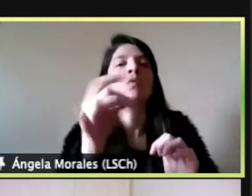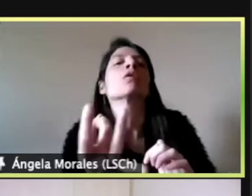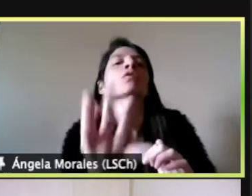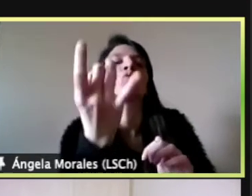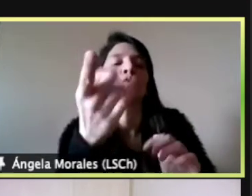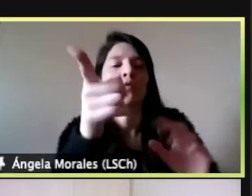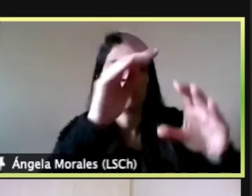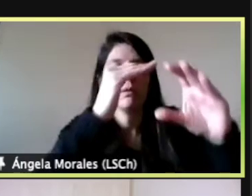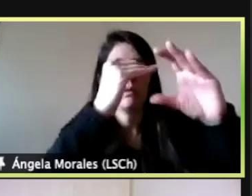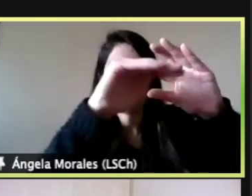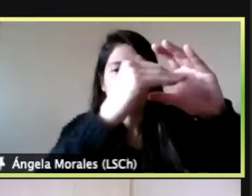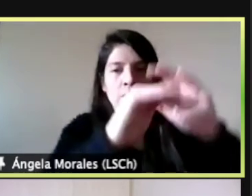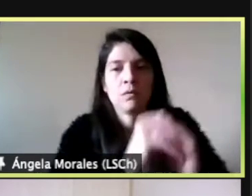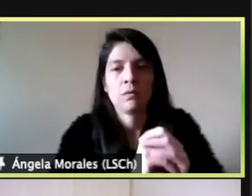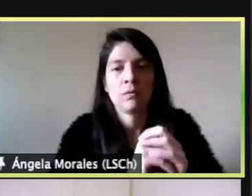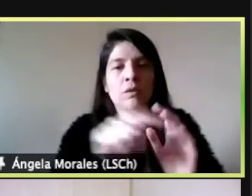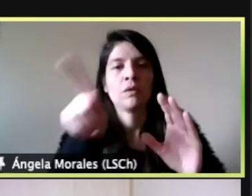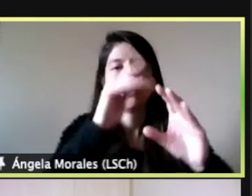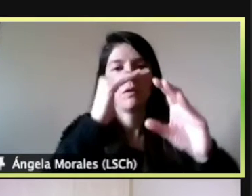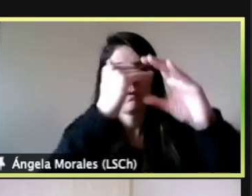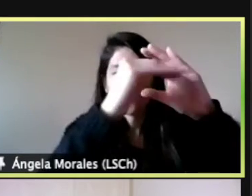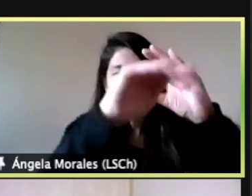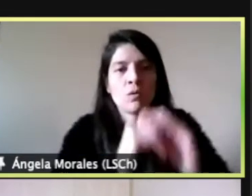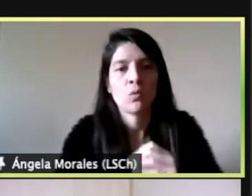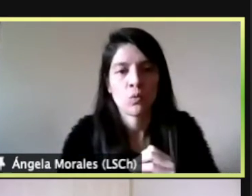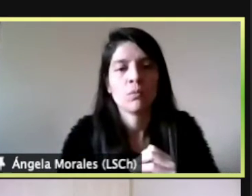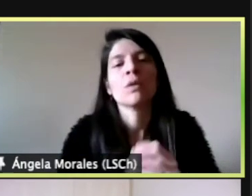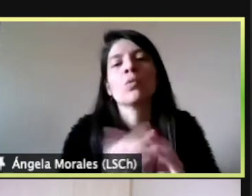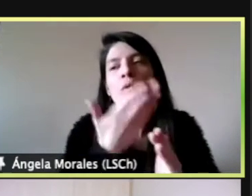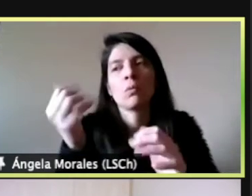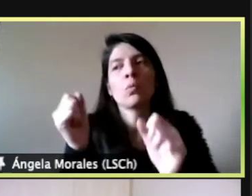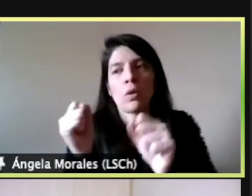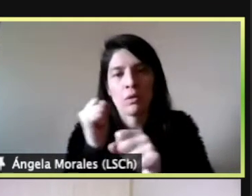de Cibeduc para que lo puedan trabajar.